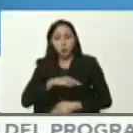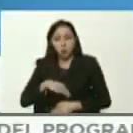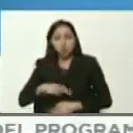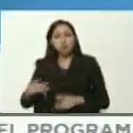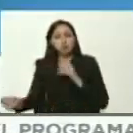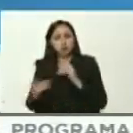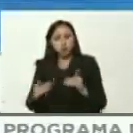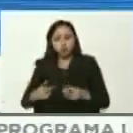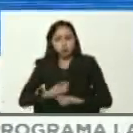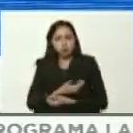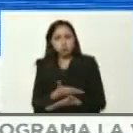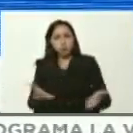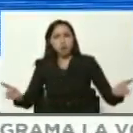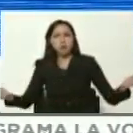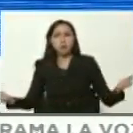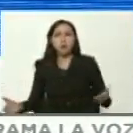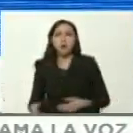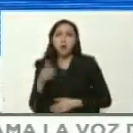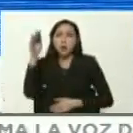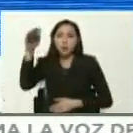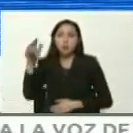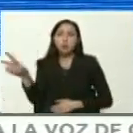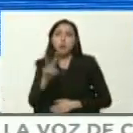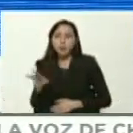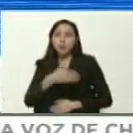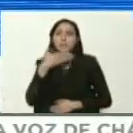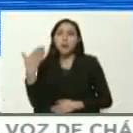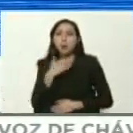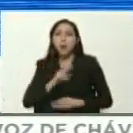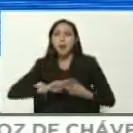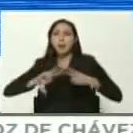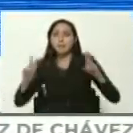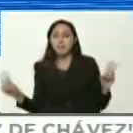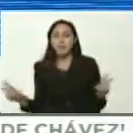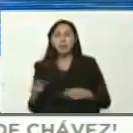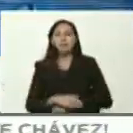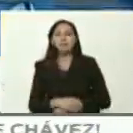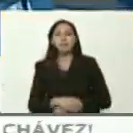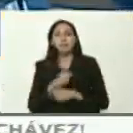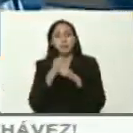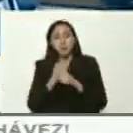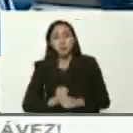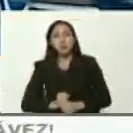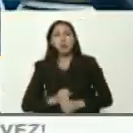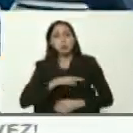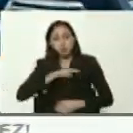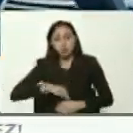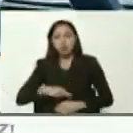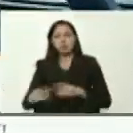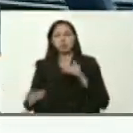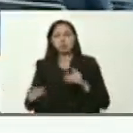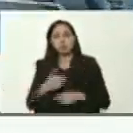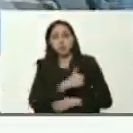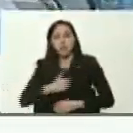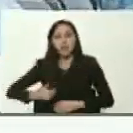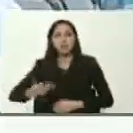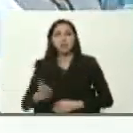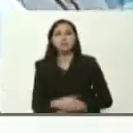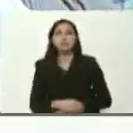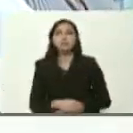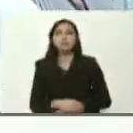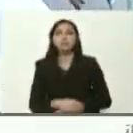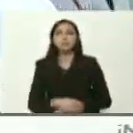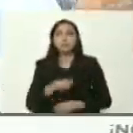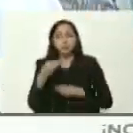dispuestos a hablar, a dialogar por el futuro del país, por la paz, por la prosperidad de nuestra patria. Estamos dispuestos. Y estamos haciendo